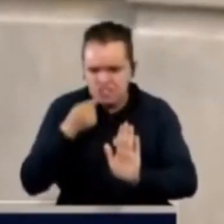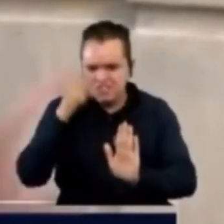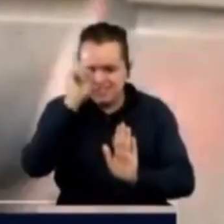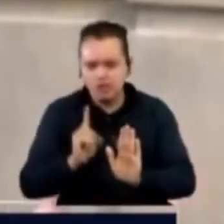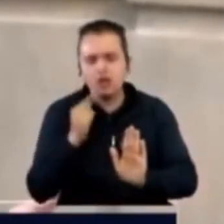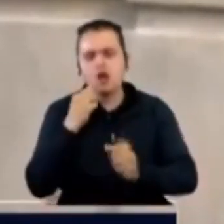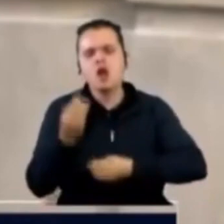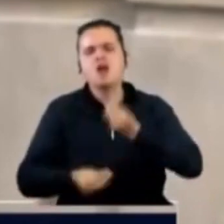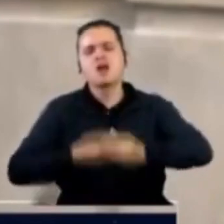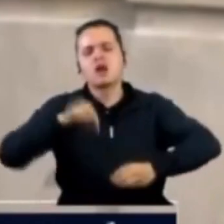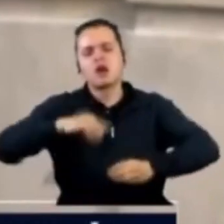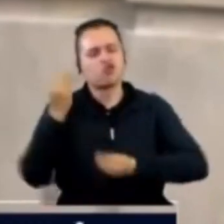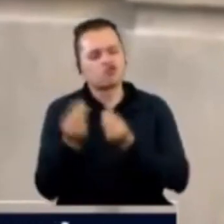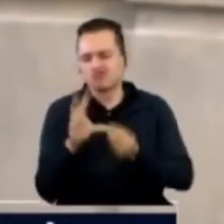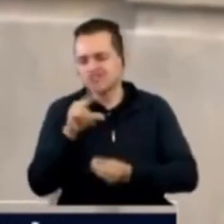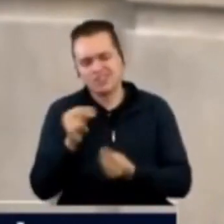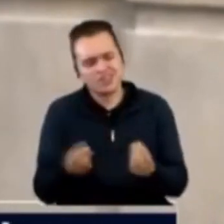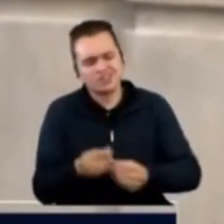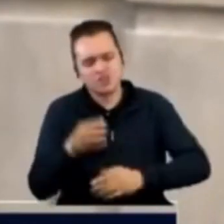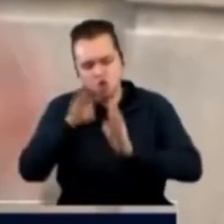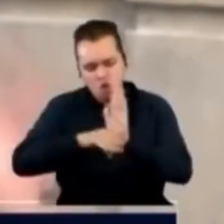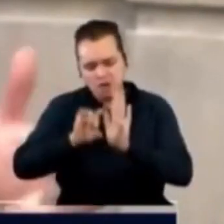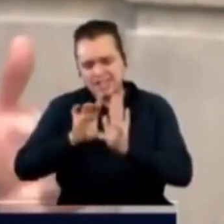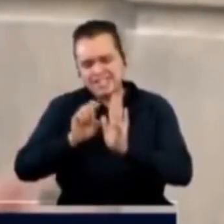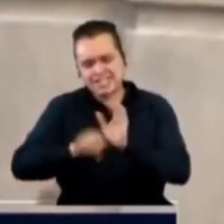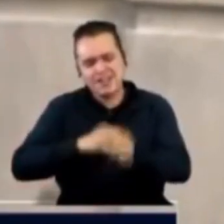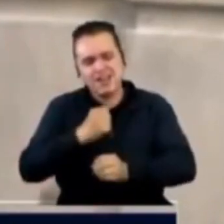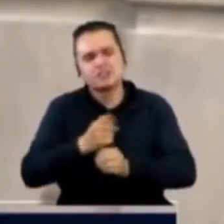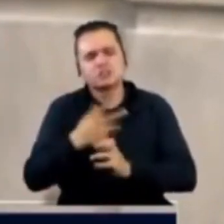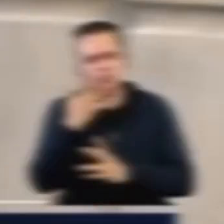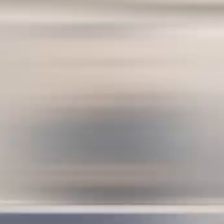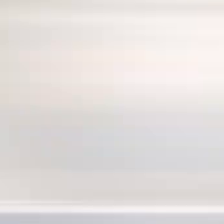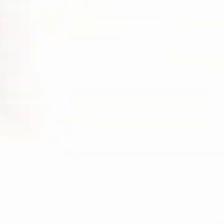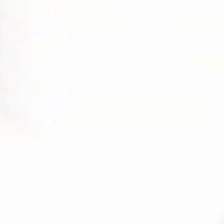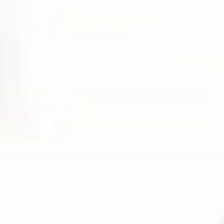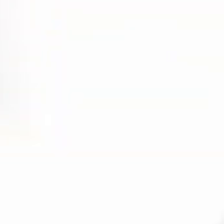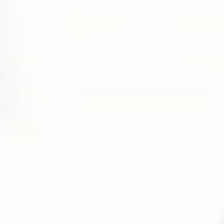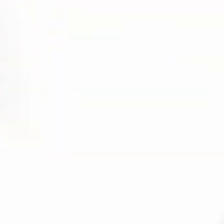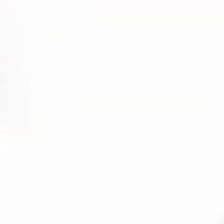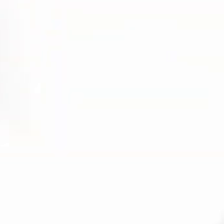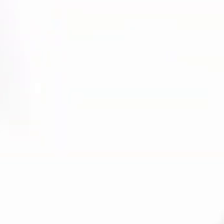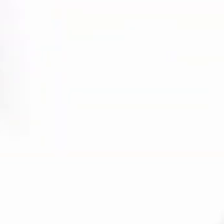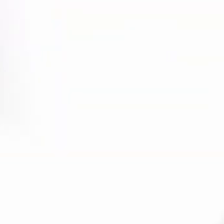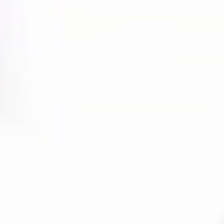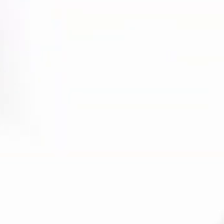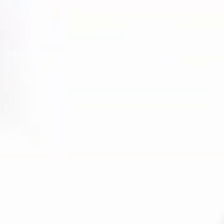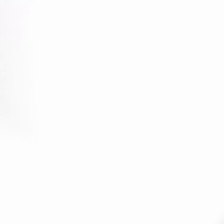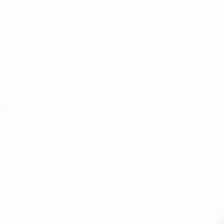deciden qué se hace o qué no se hace con los menores? Es cínico que salgan a reconocer esto.